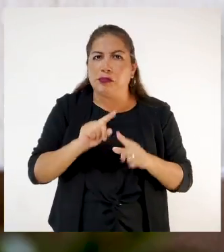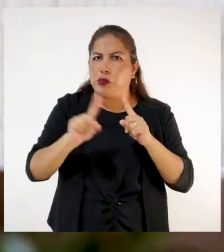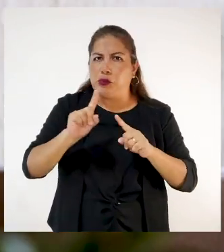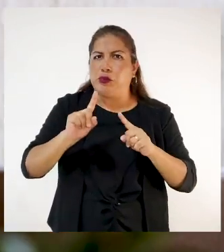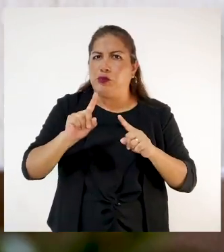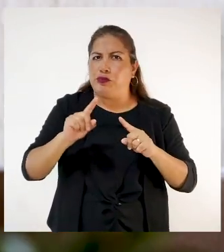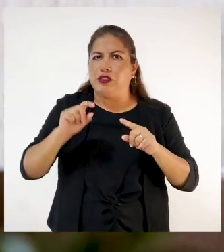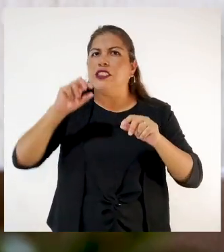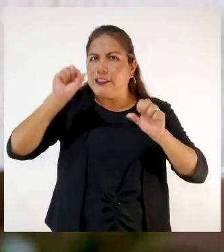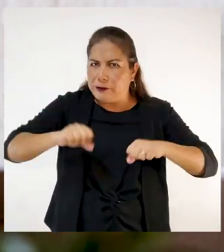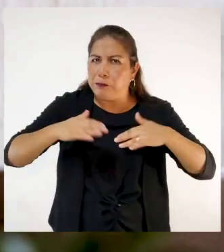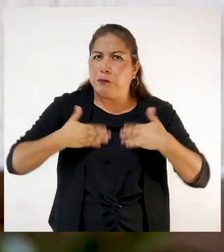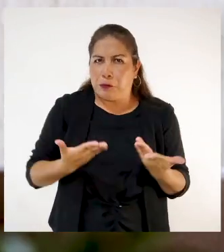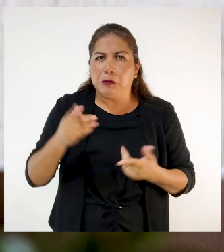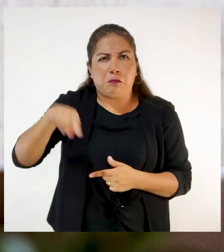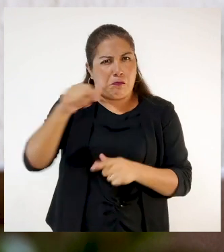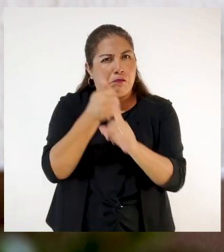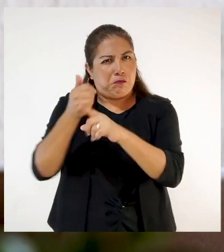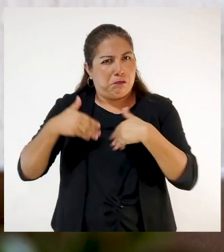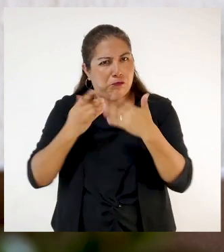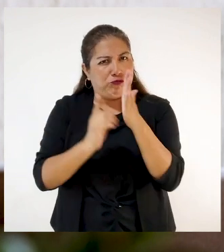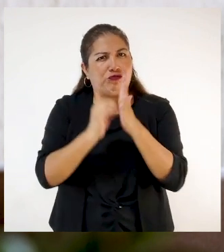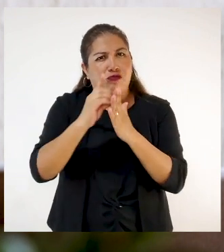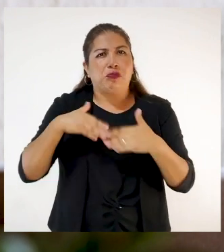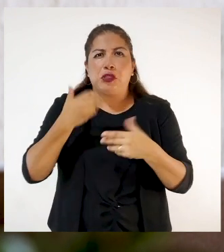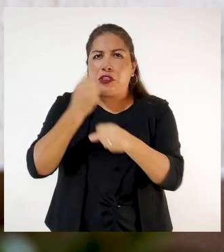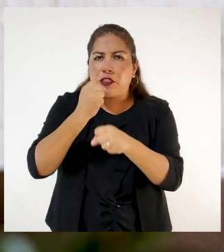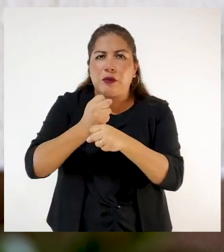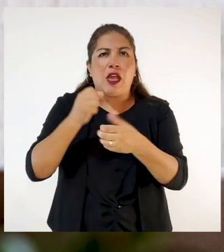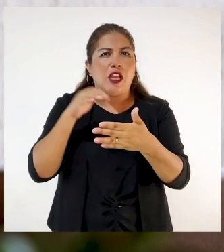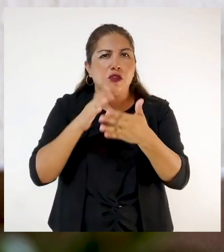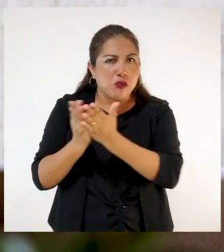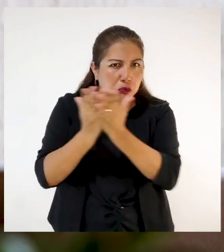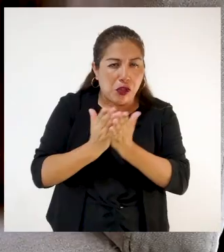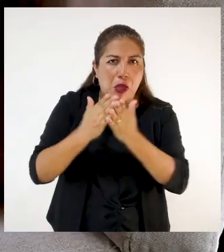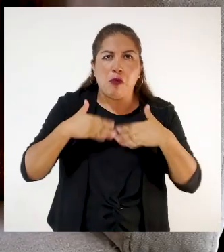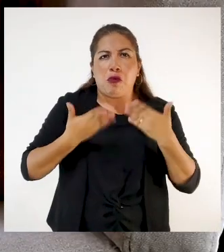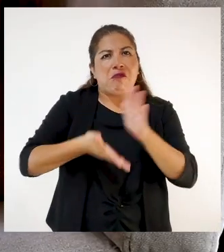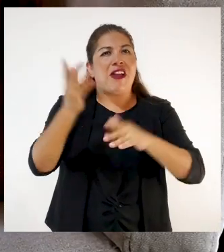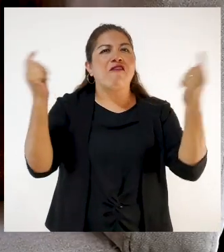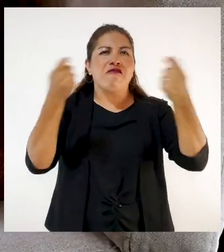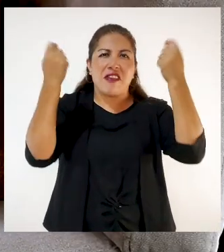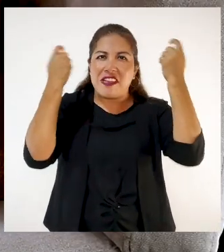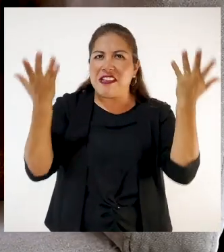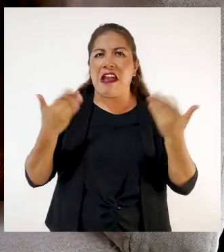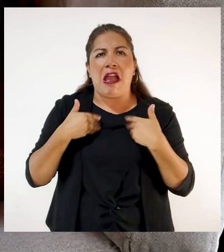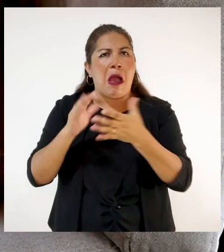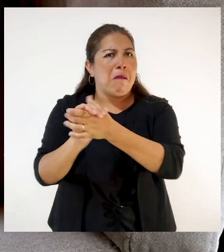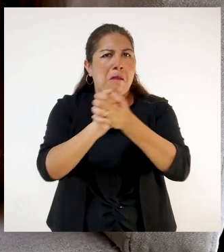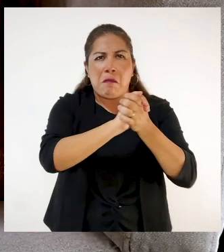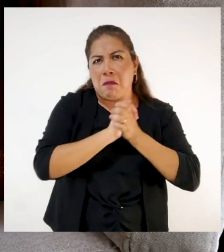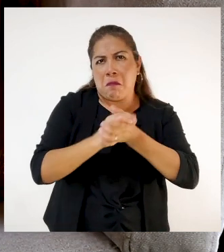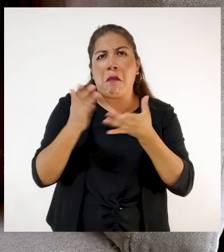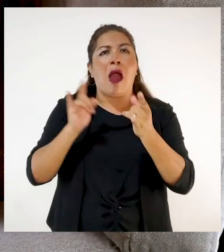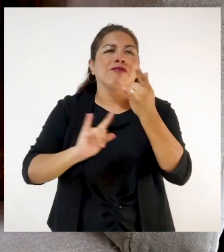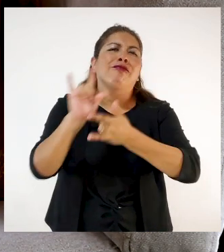pero que no es imposible, ¿no? O sea, que ellos realmente pueden desarrollarse, que pueden trabajar, pueden estudiar, pueden salir de fiesta, ¿no? Pueden tener